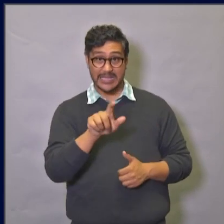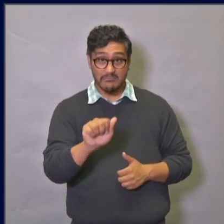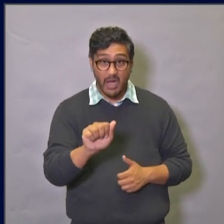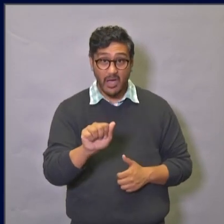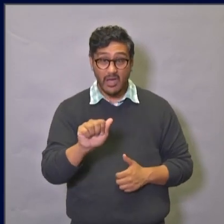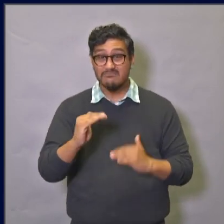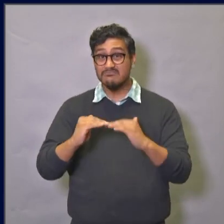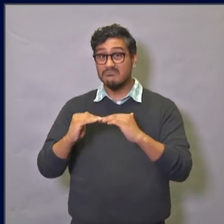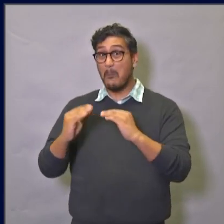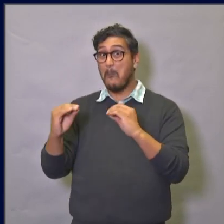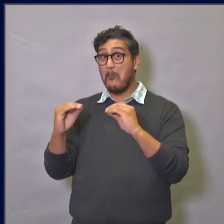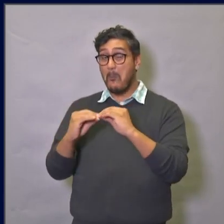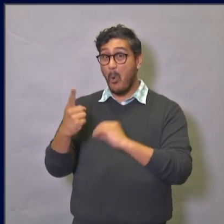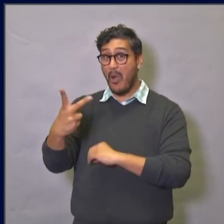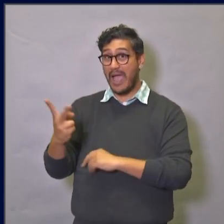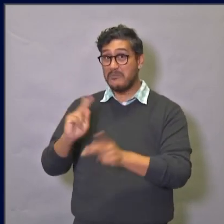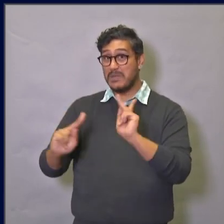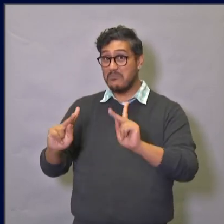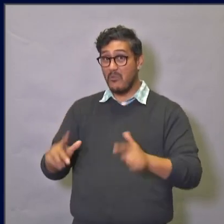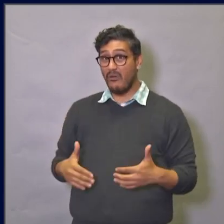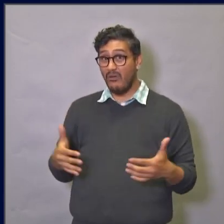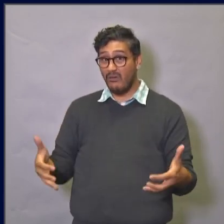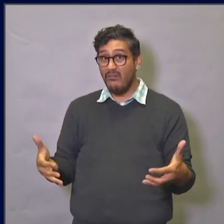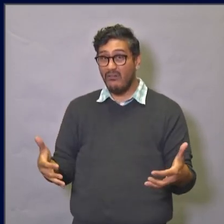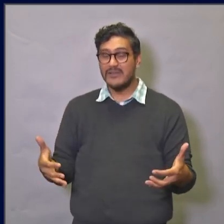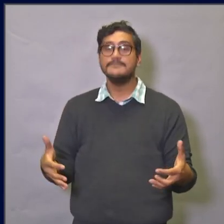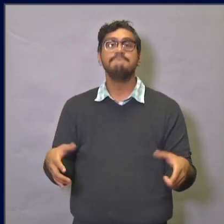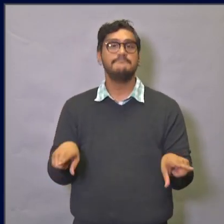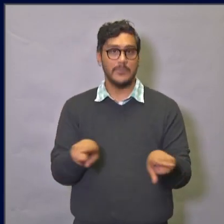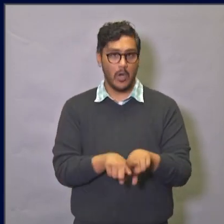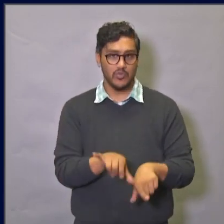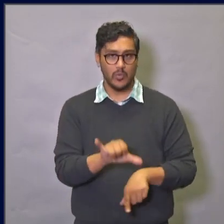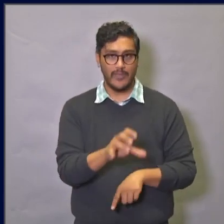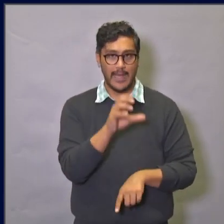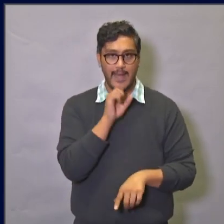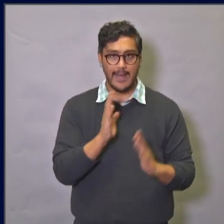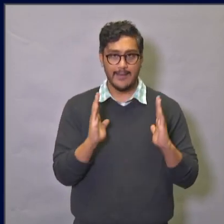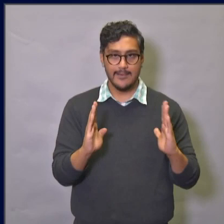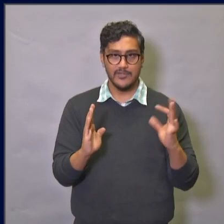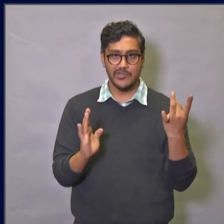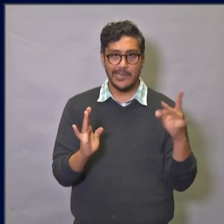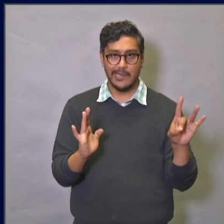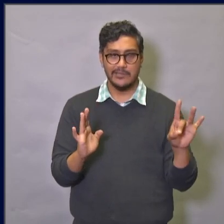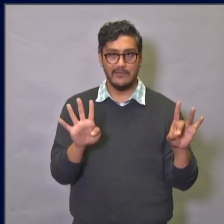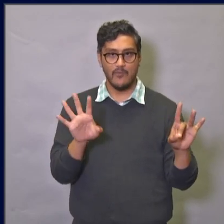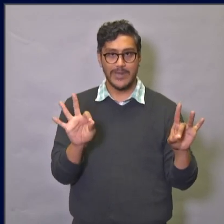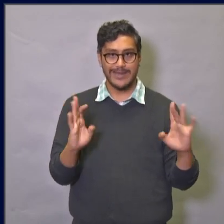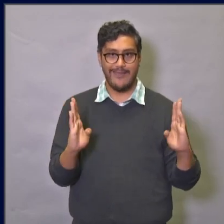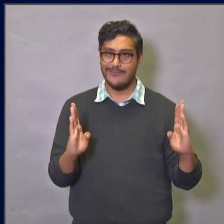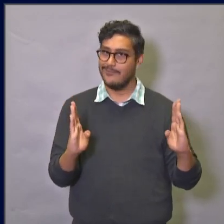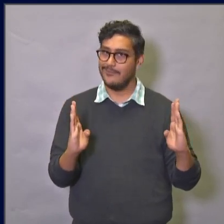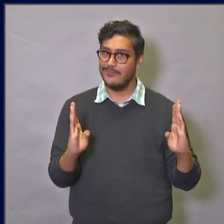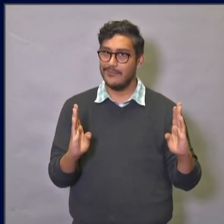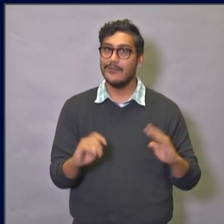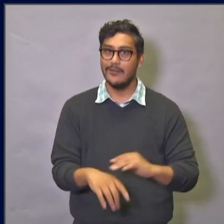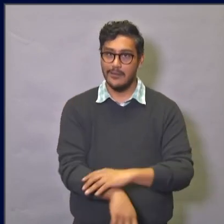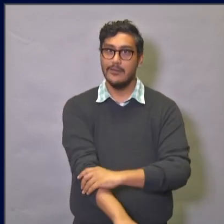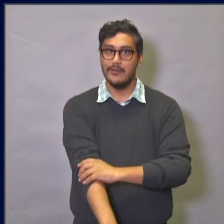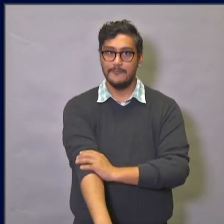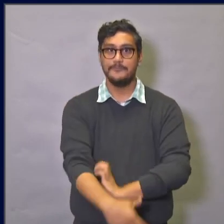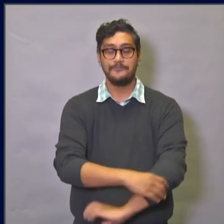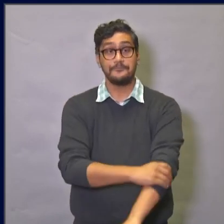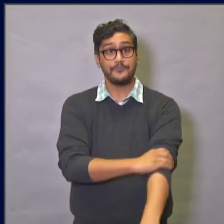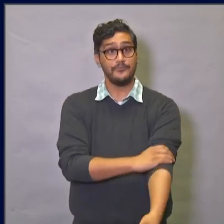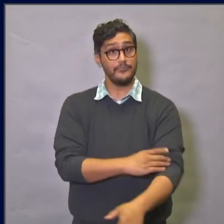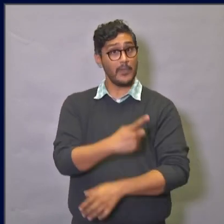las personas obesas también están entre las edades de 18 a 49 años. 1/3